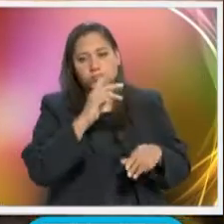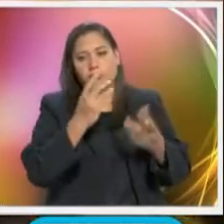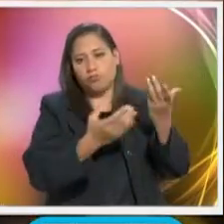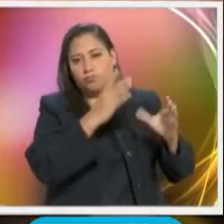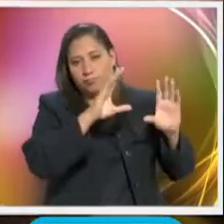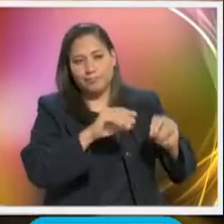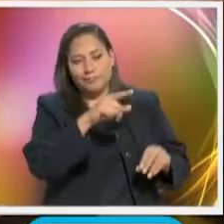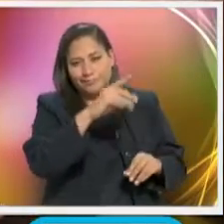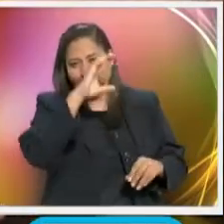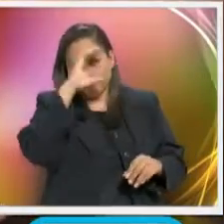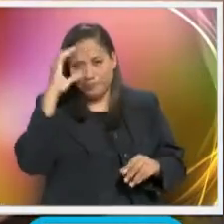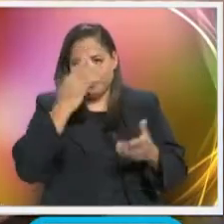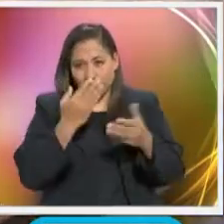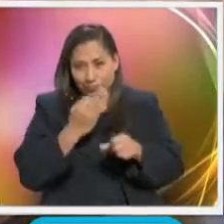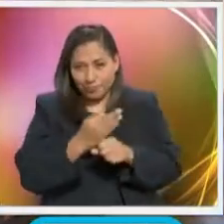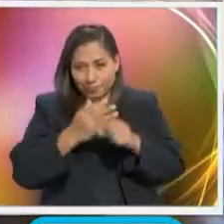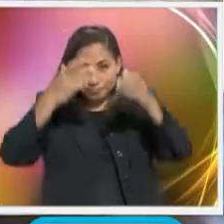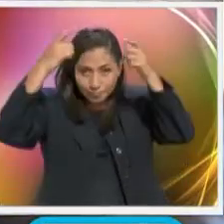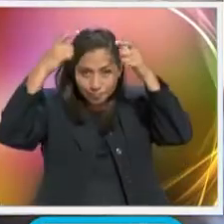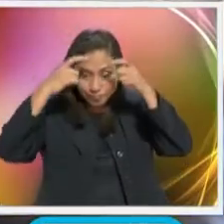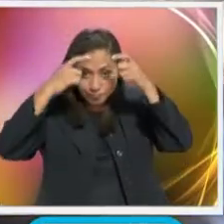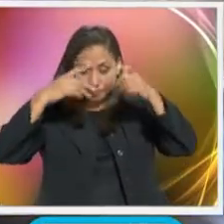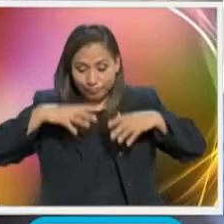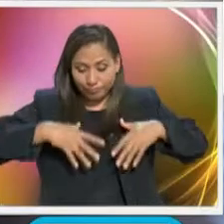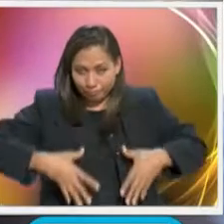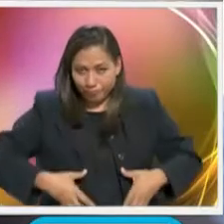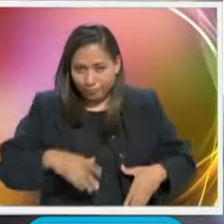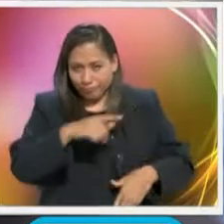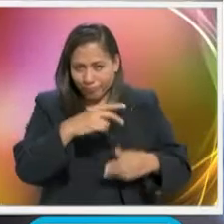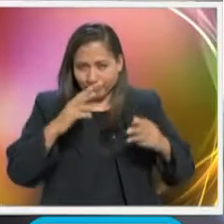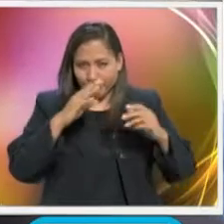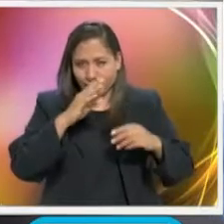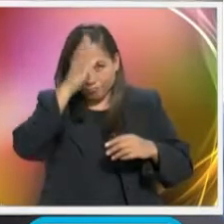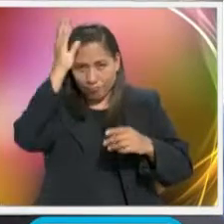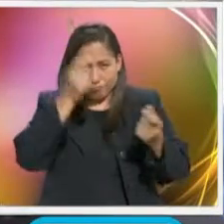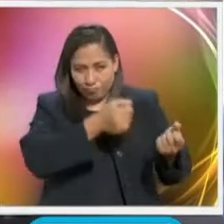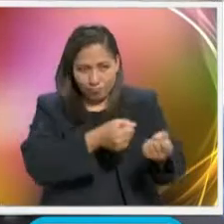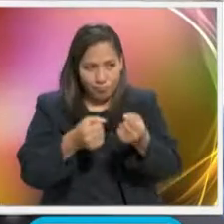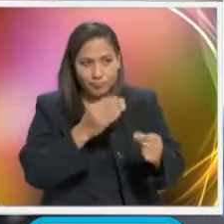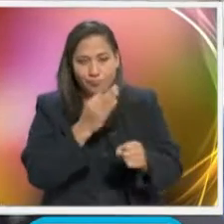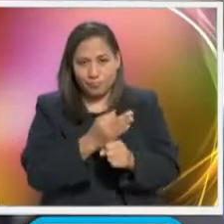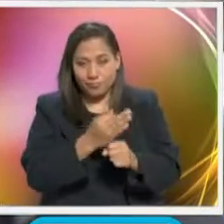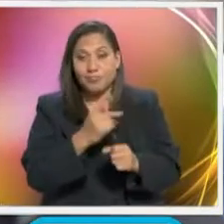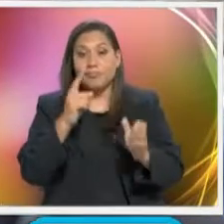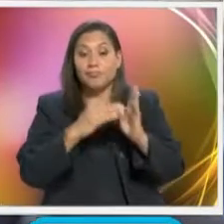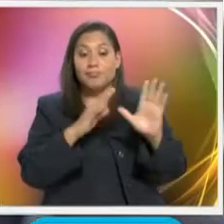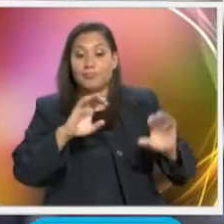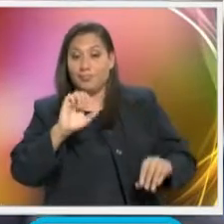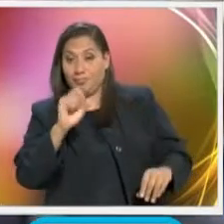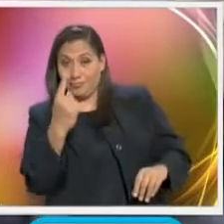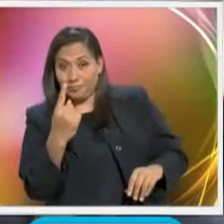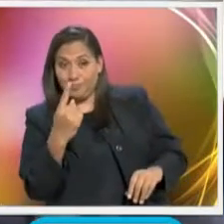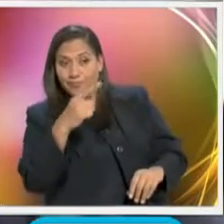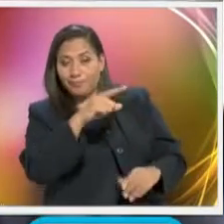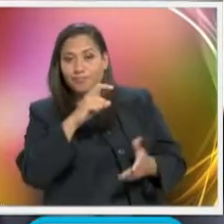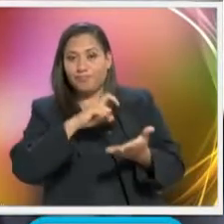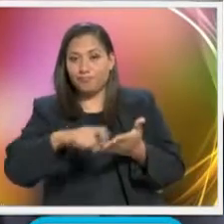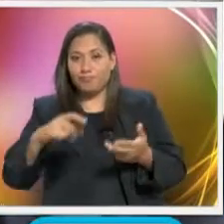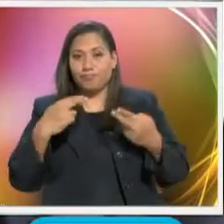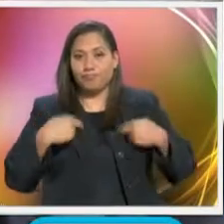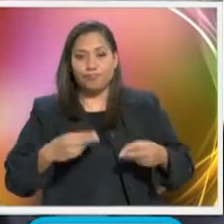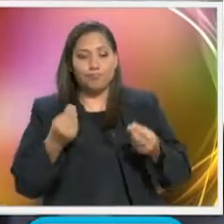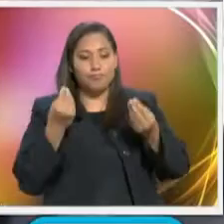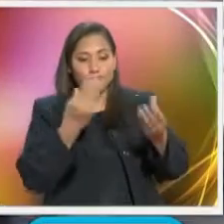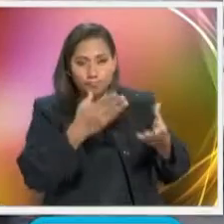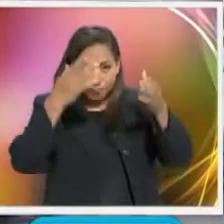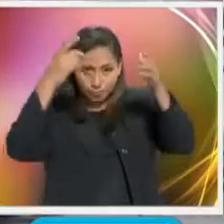los bomberos actualmente. Les decía también en Héroes. 1891 se les compra el equipo y